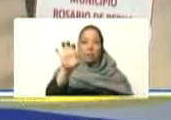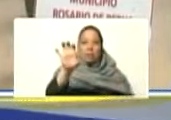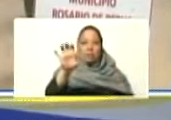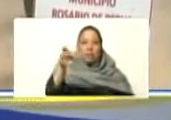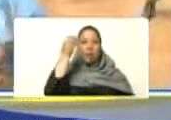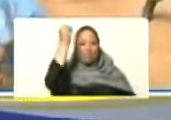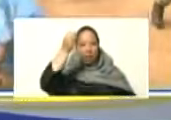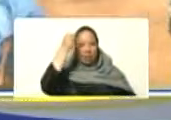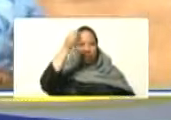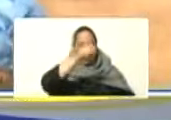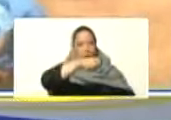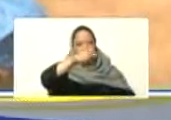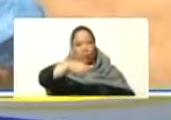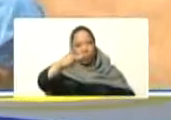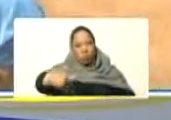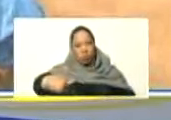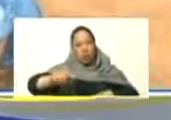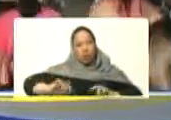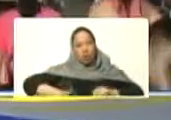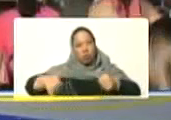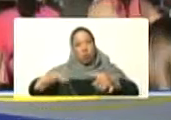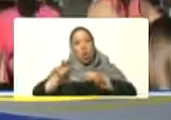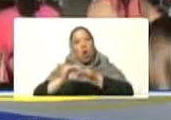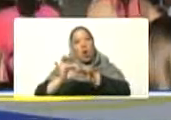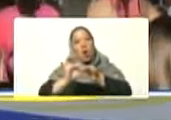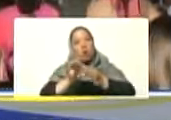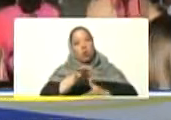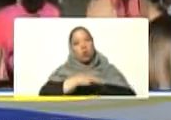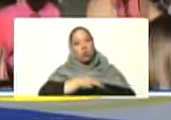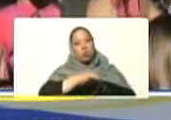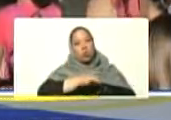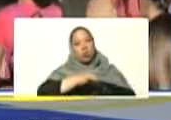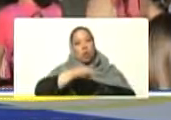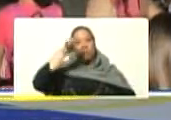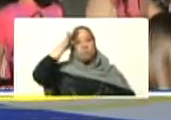la nueva patria, la patria de la Unión Cívico-Militar. Ahora,